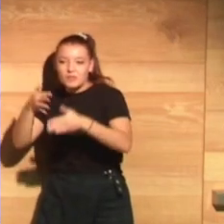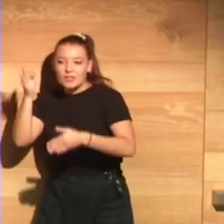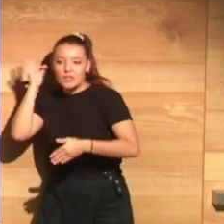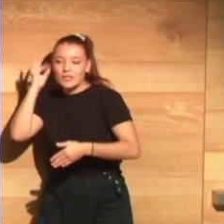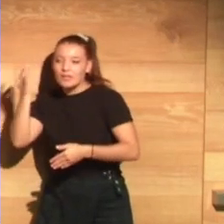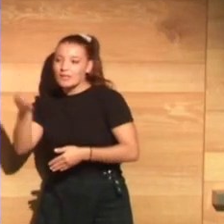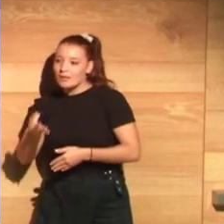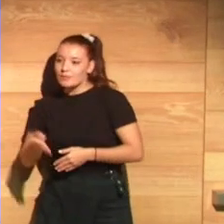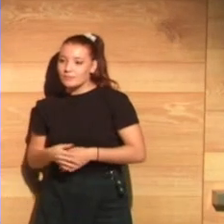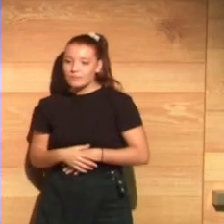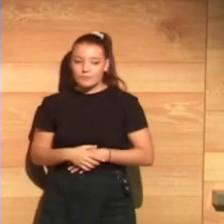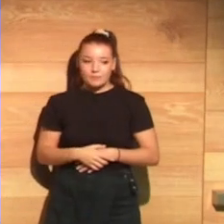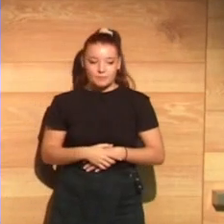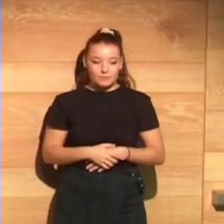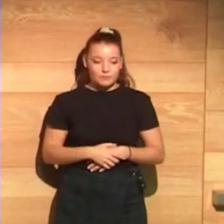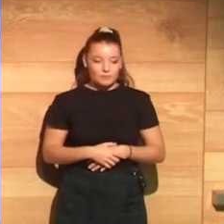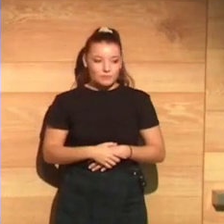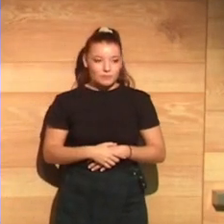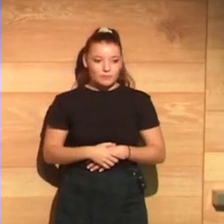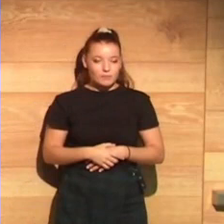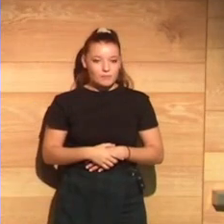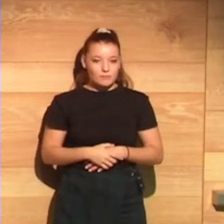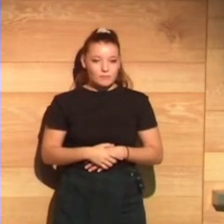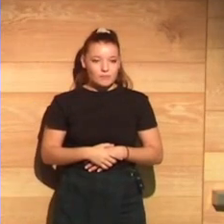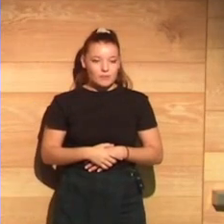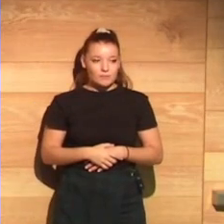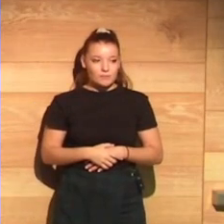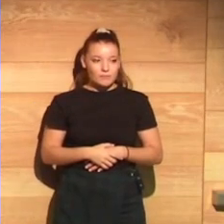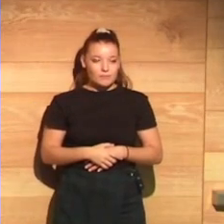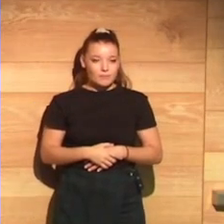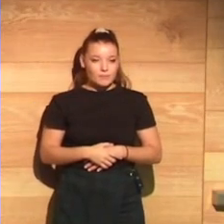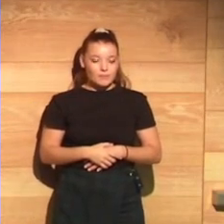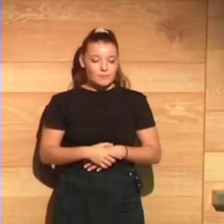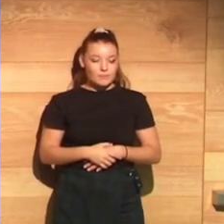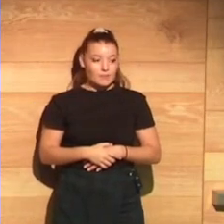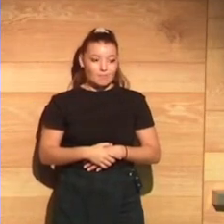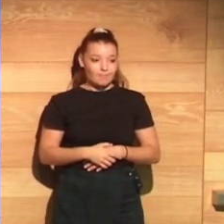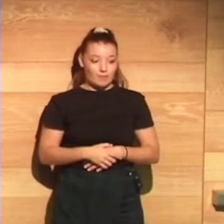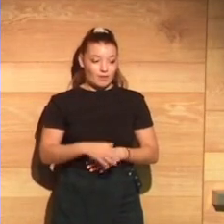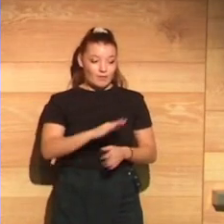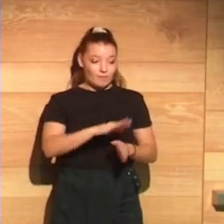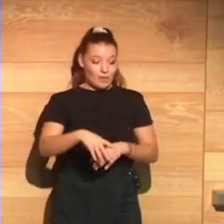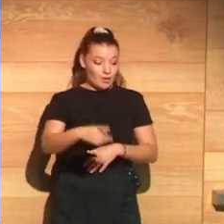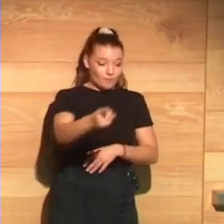¿Todas? Pues sí, esta vez me apetecía que fuera